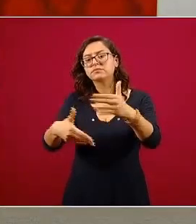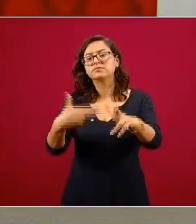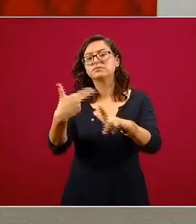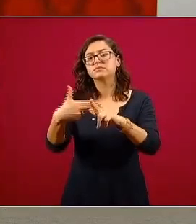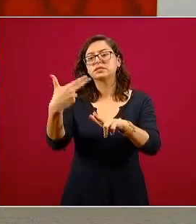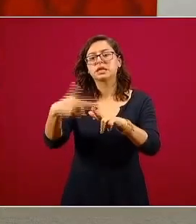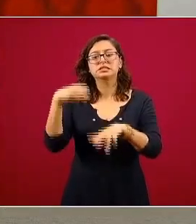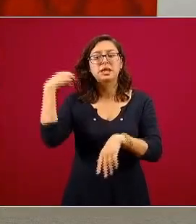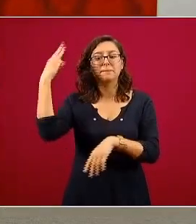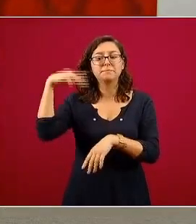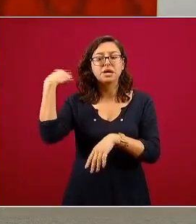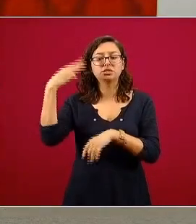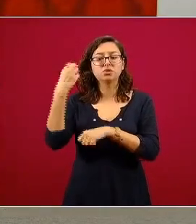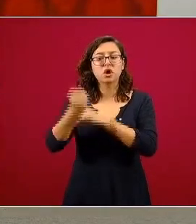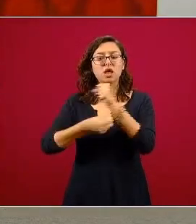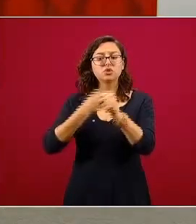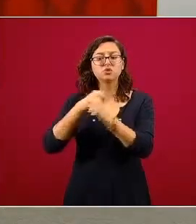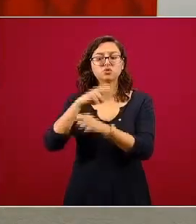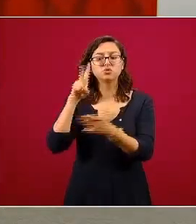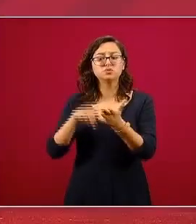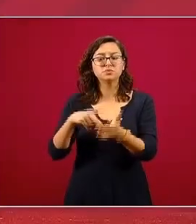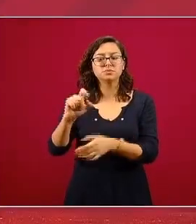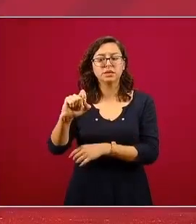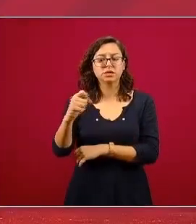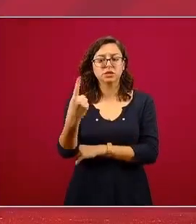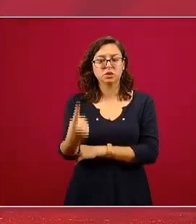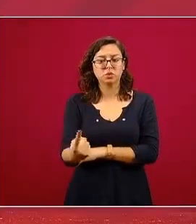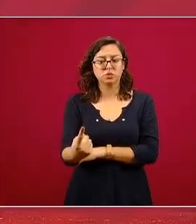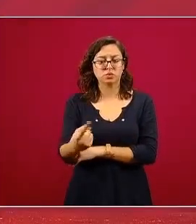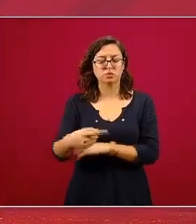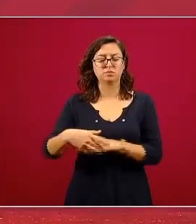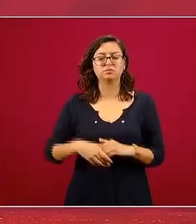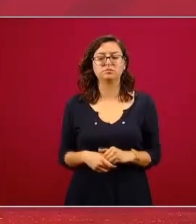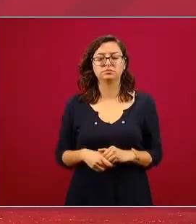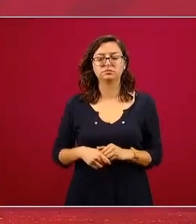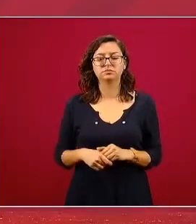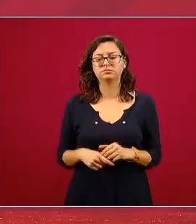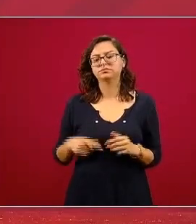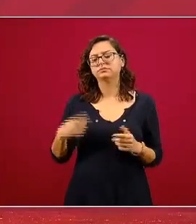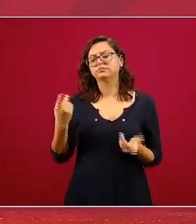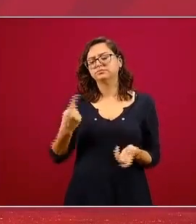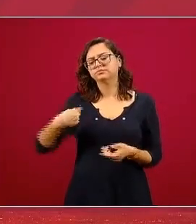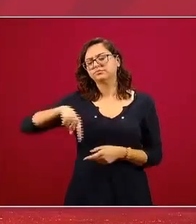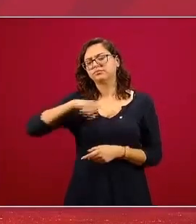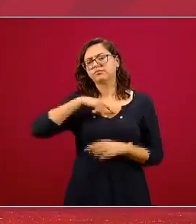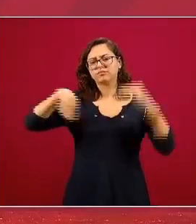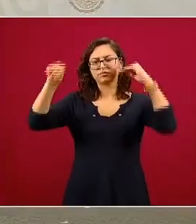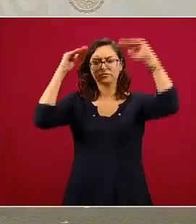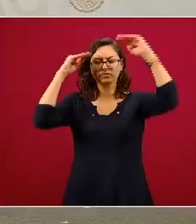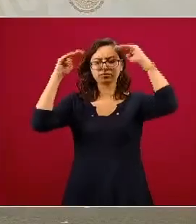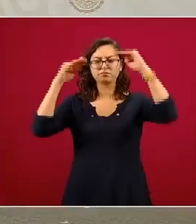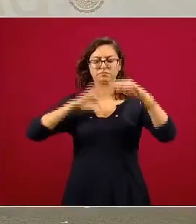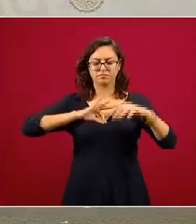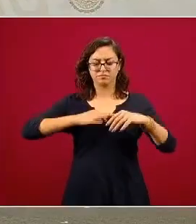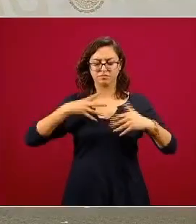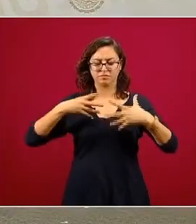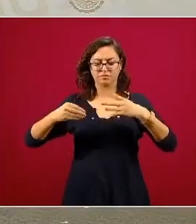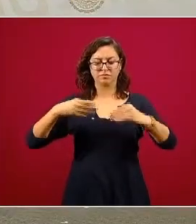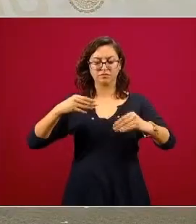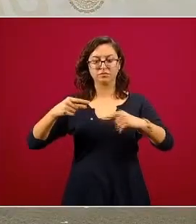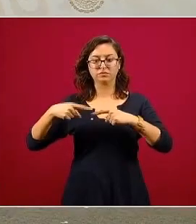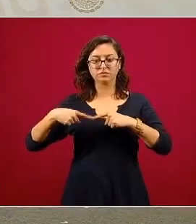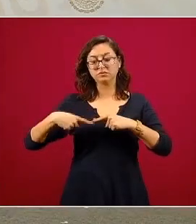mes de marzo 2021, es decir, teniendo en cuenta lo que consideramos faltaría todavía de la epidemia en México